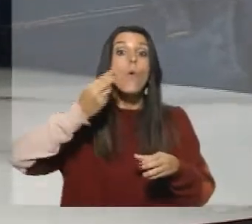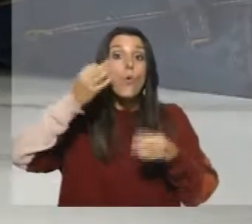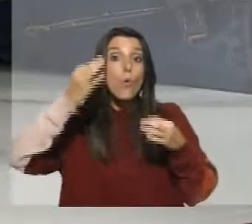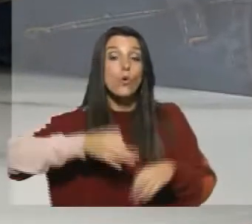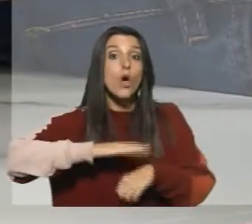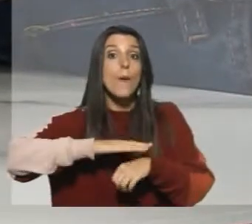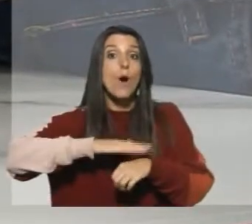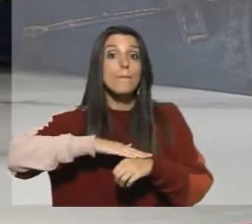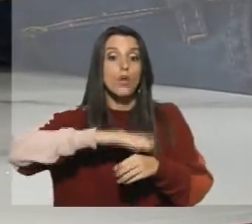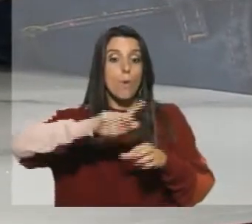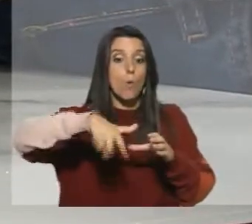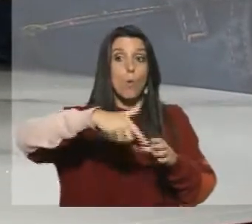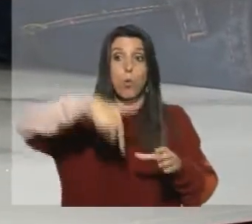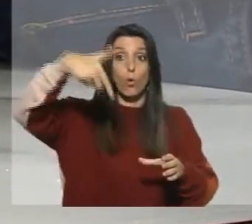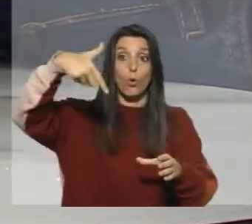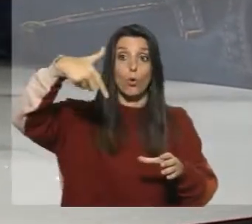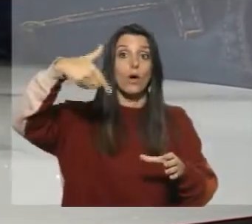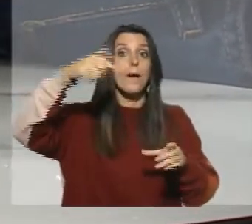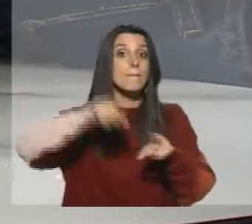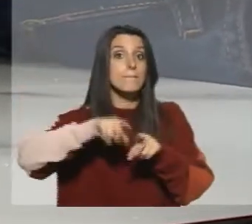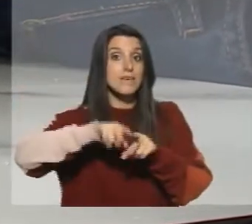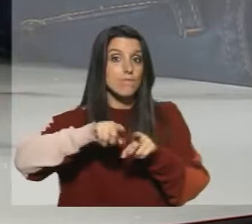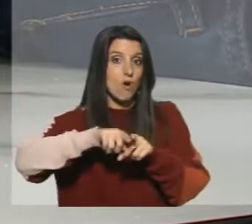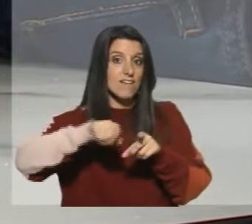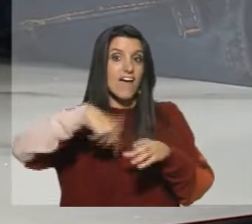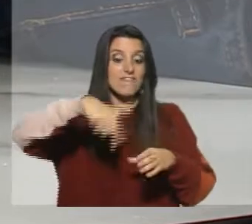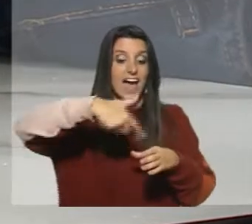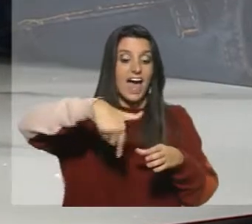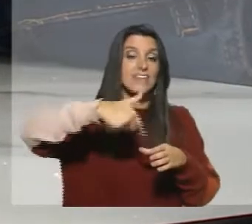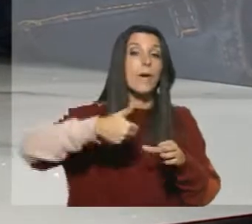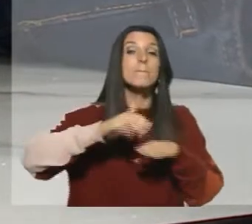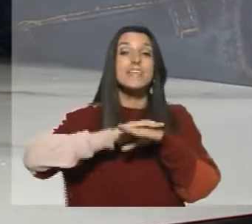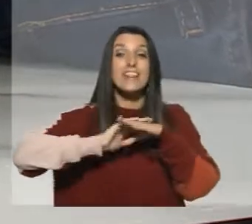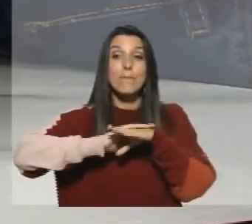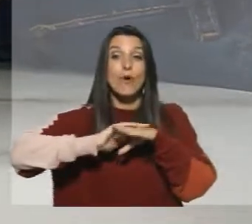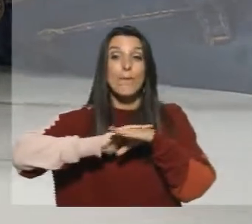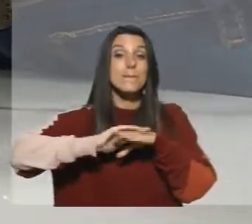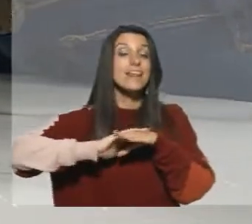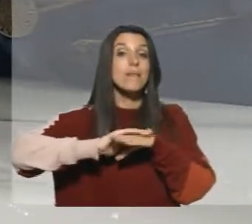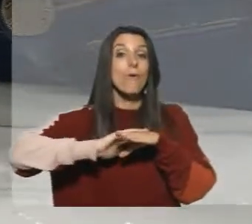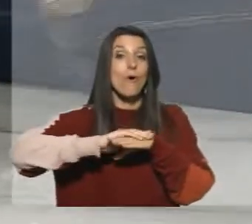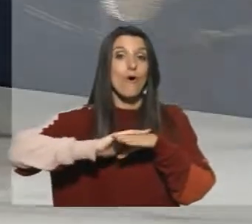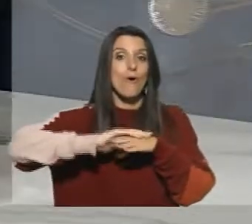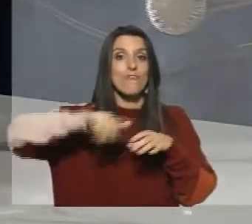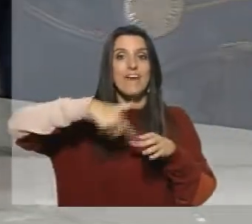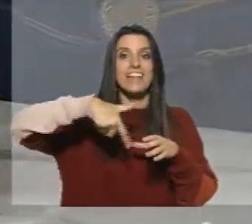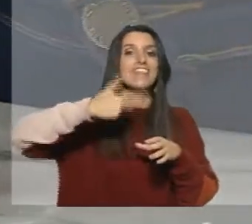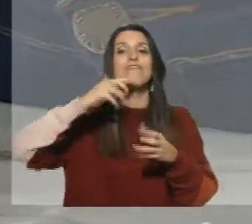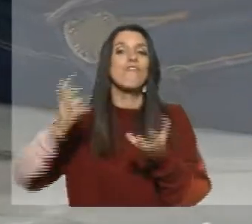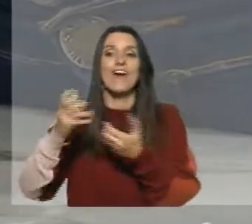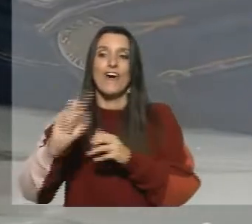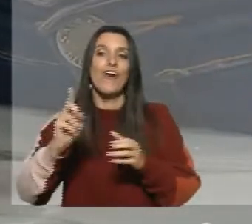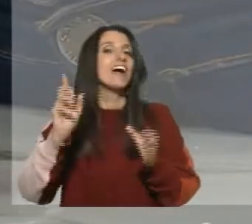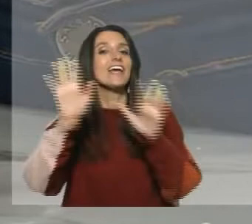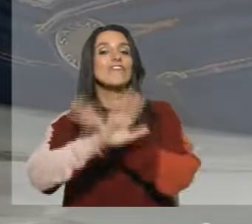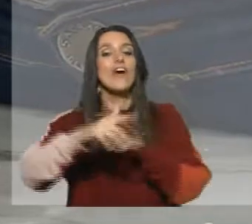hacer picos. ¿Está? Como está haciendo ella, lo está batiendo a fuego lo está batiendo a fuego. Tengo la mermelada. Lo